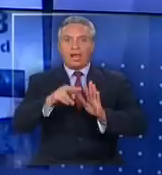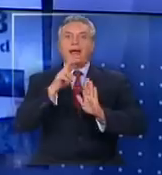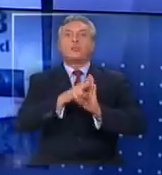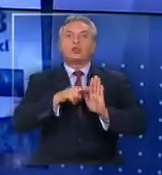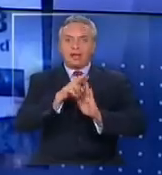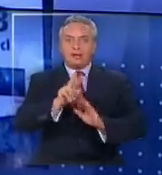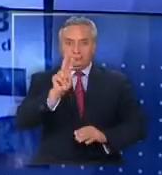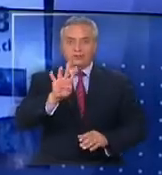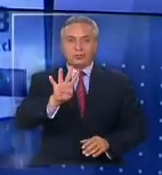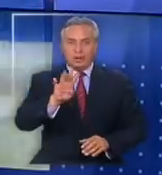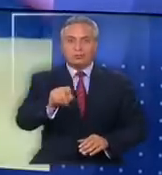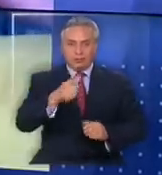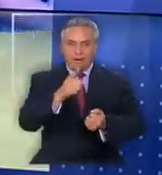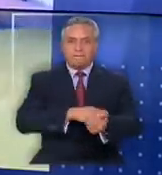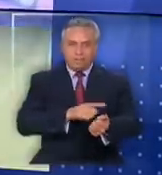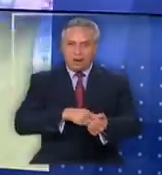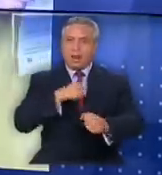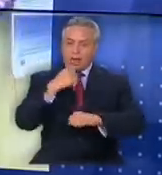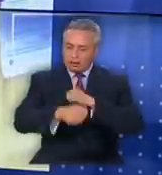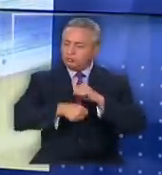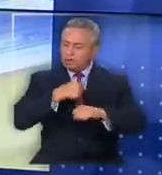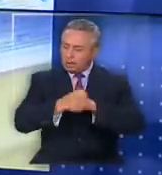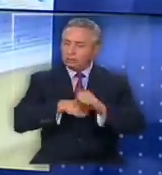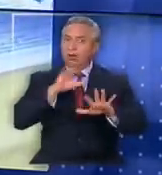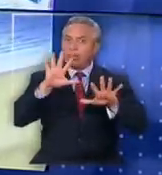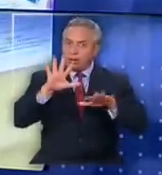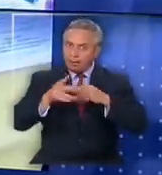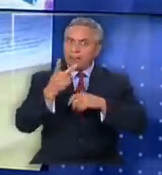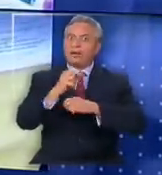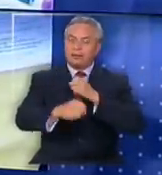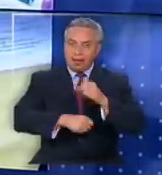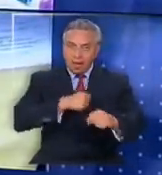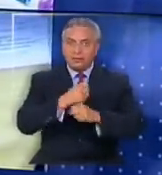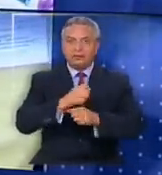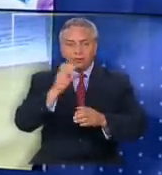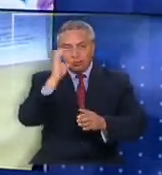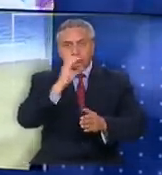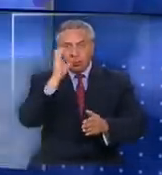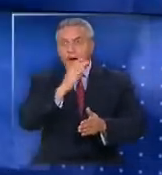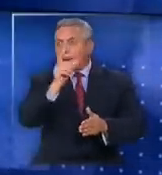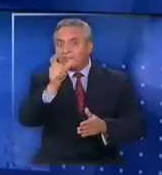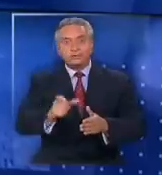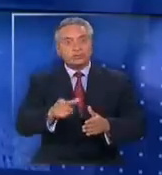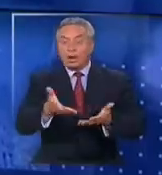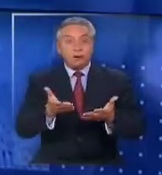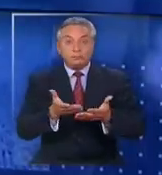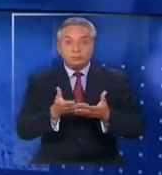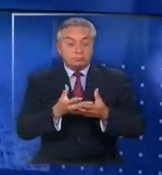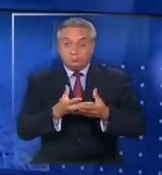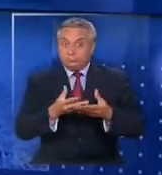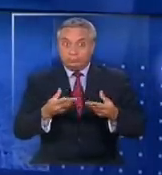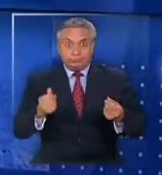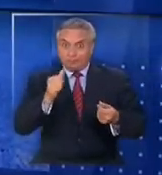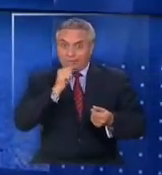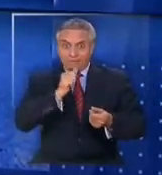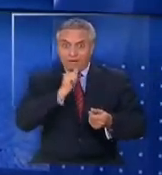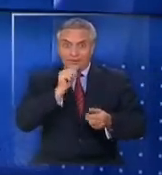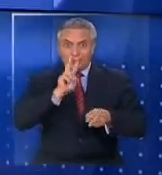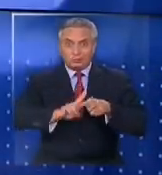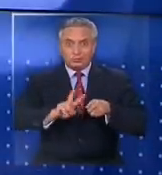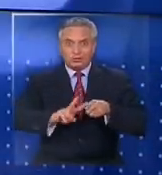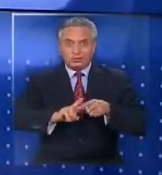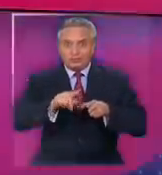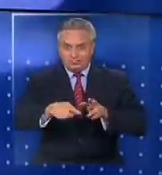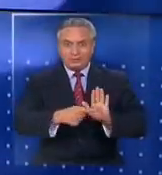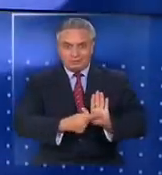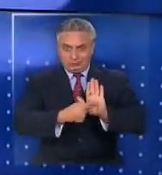de las familias que por años, incluso por décadas, buscan respuesta a casos que todavía no están resueltos. Estos son